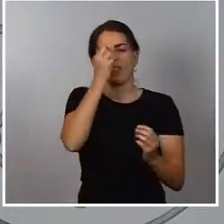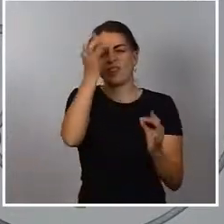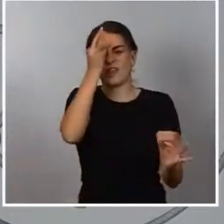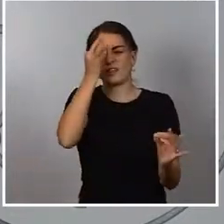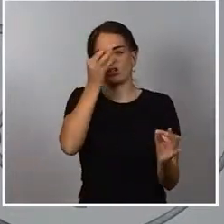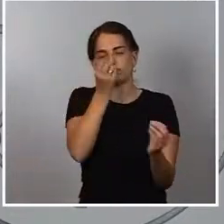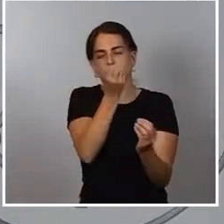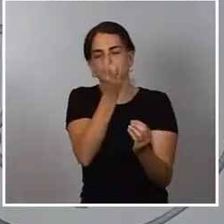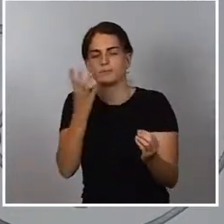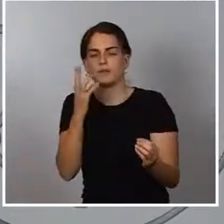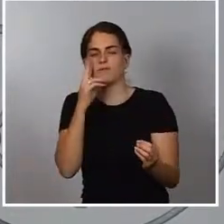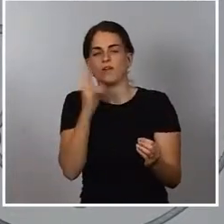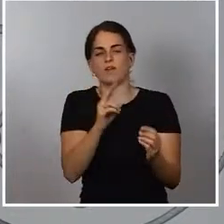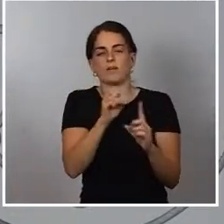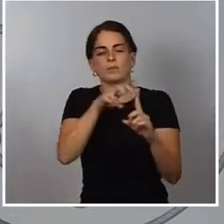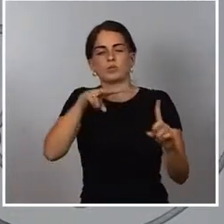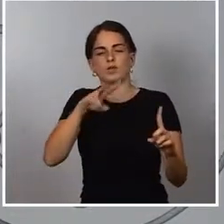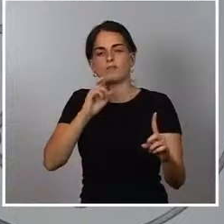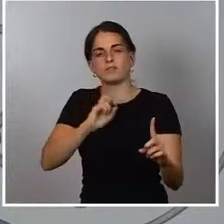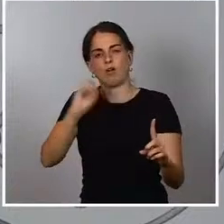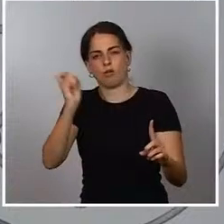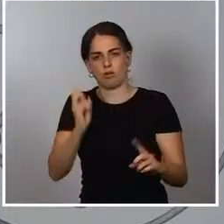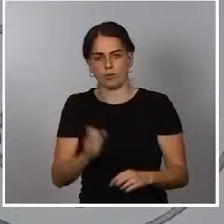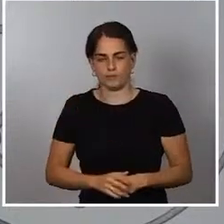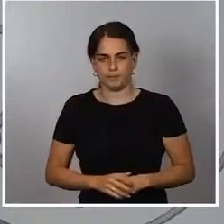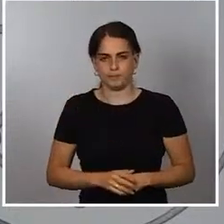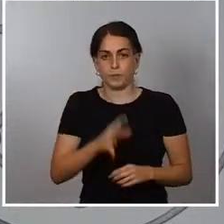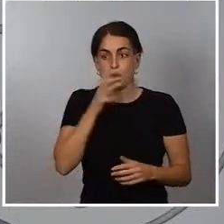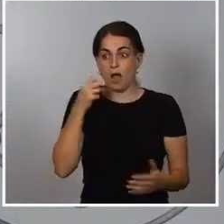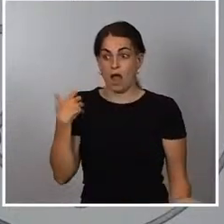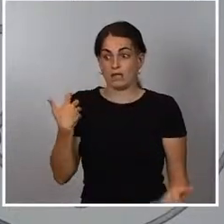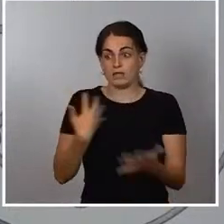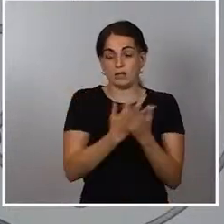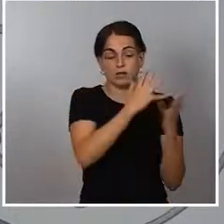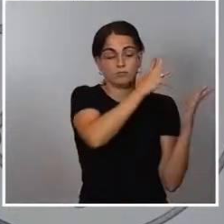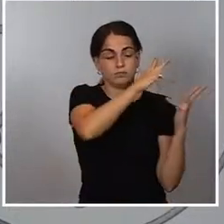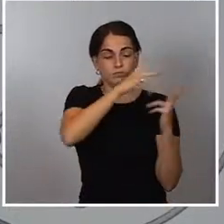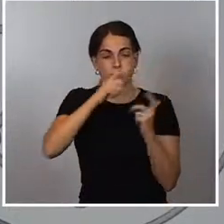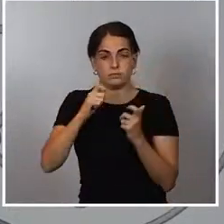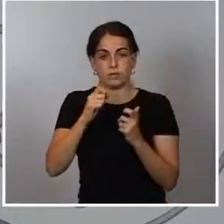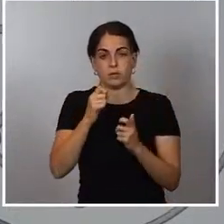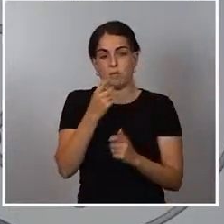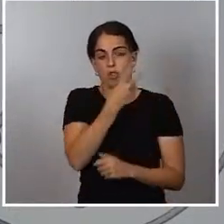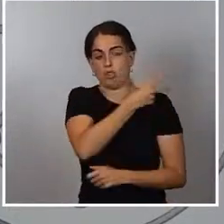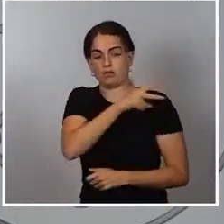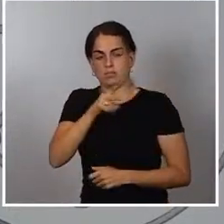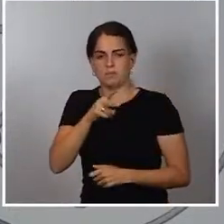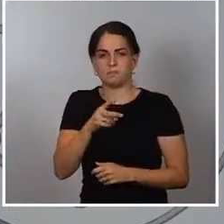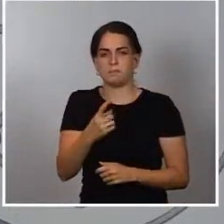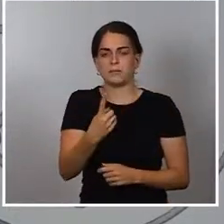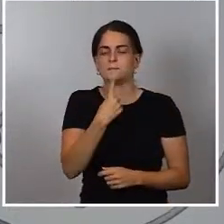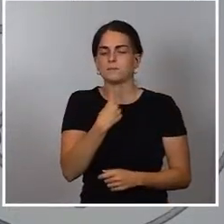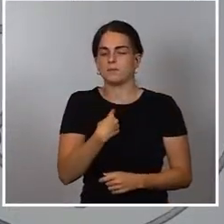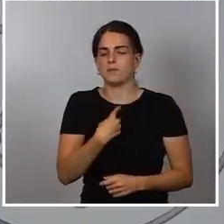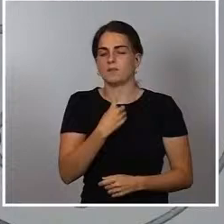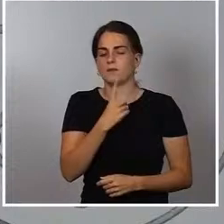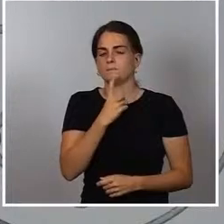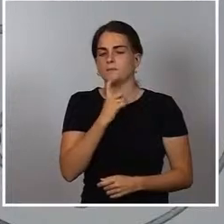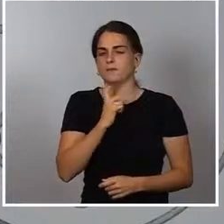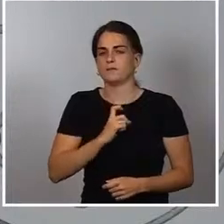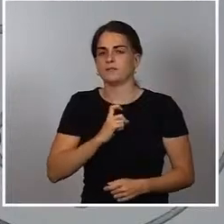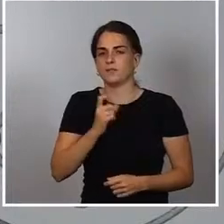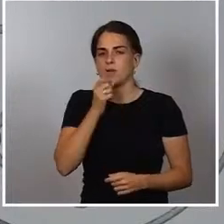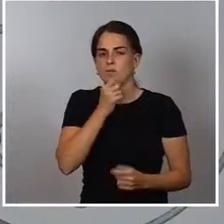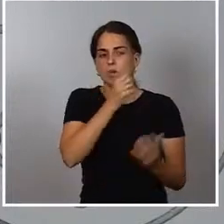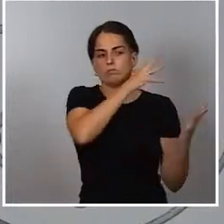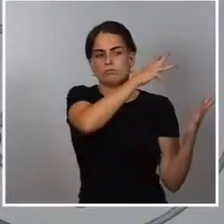porque digo esto hasta ahora la incidencia acumulada especialmente a 14 días ha sido un indicador que ha venido marcando a lo largo de la pandemia y